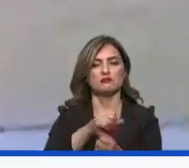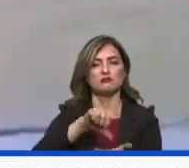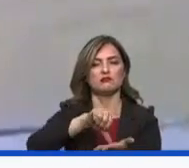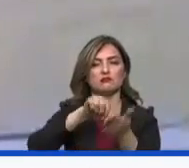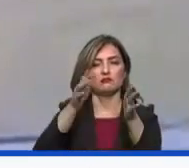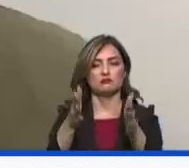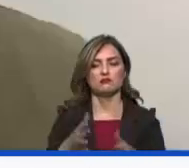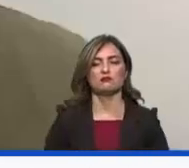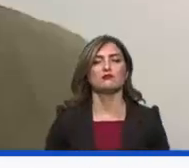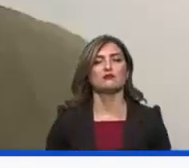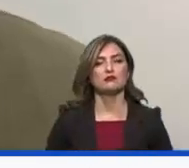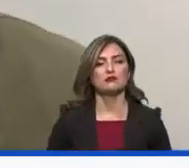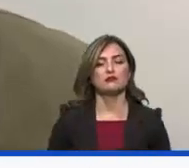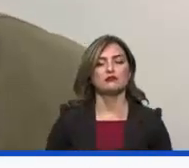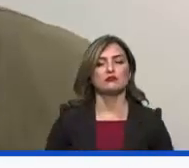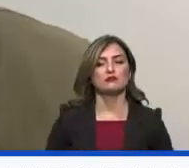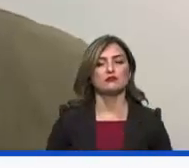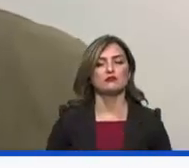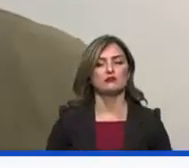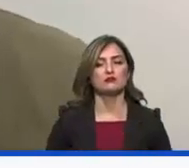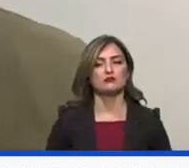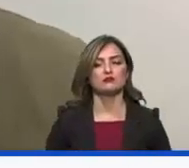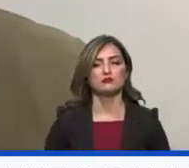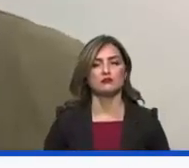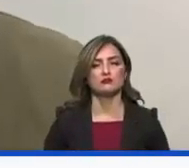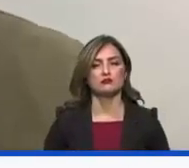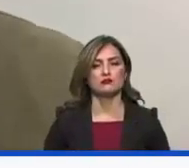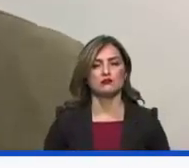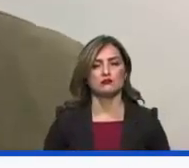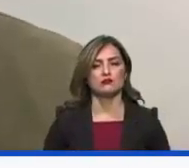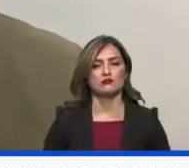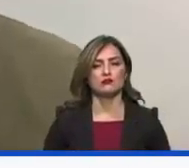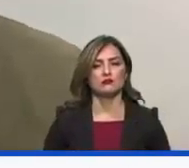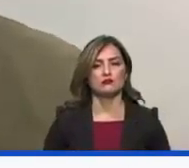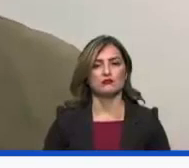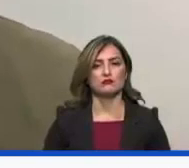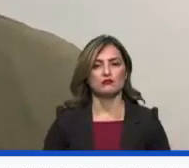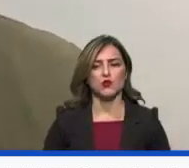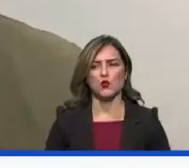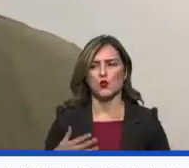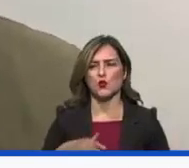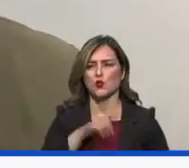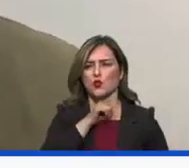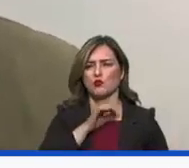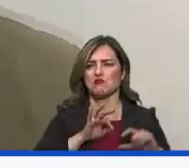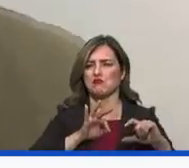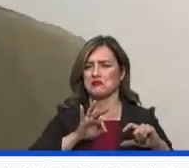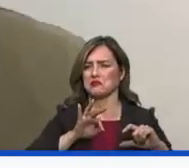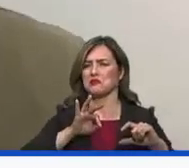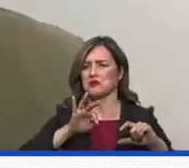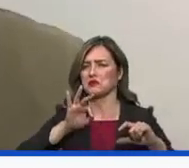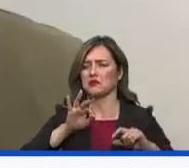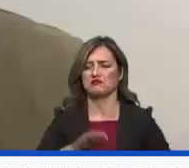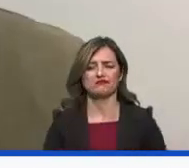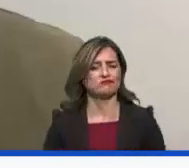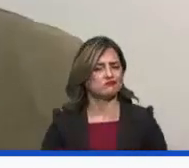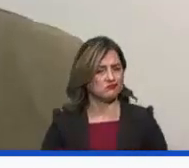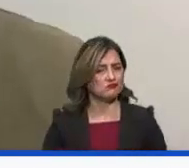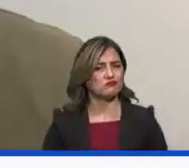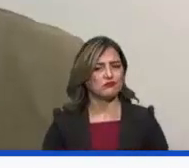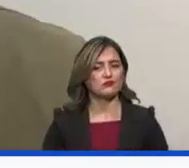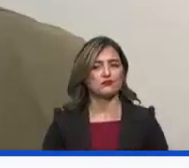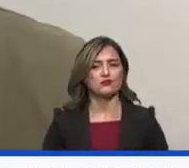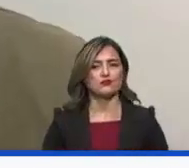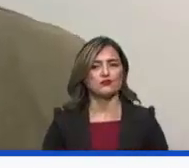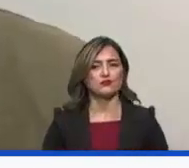Seguridad Ciudadana. El índice delincuencial que se ha visto aumentado en los últimos tiempos en estos sectores, es